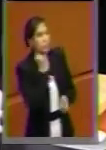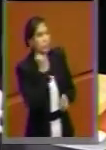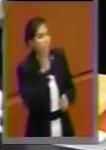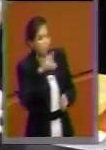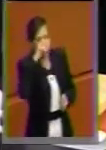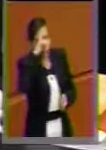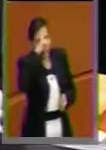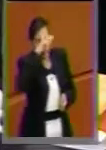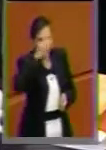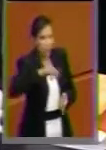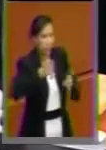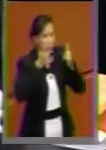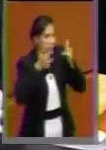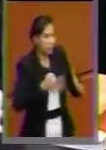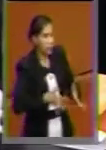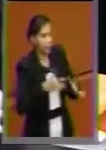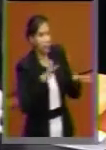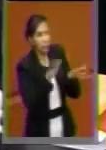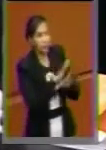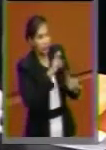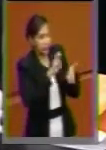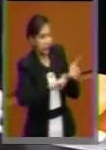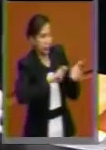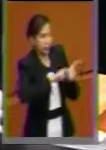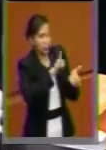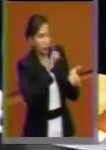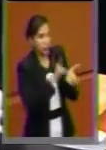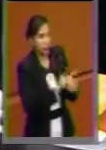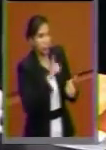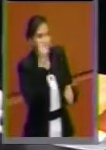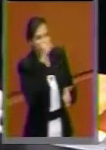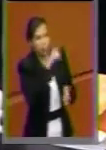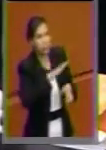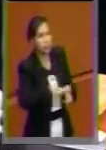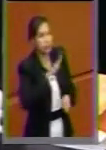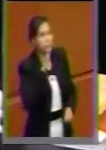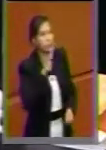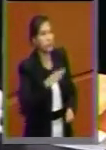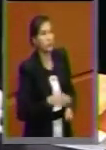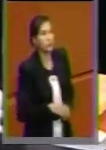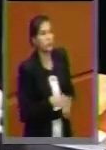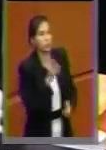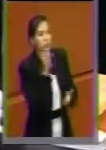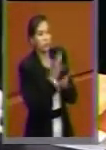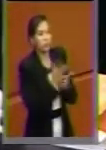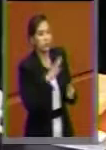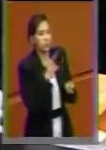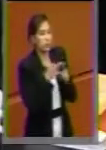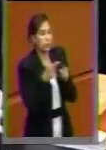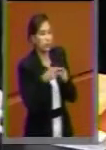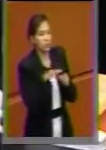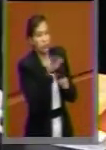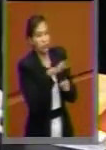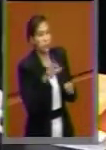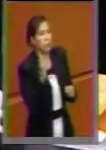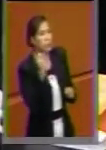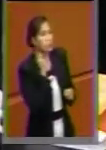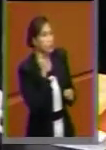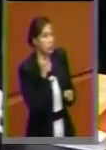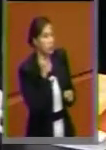complicadísimo complicadísimo y más no sólo entre 500 diputados